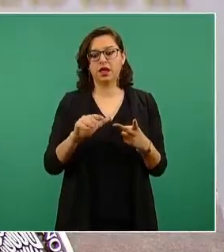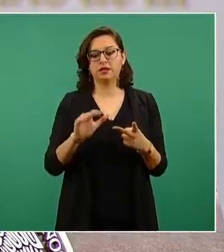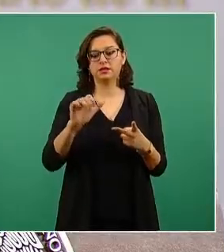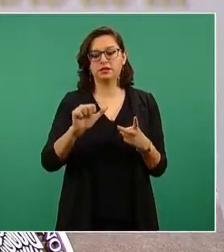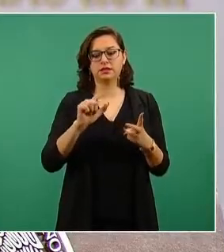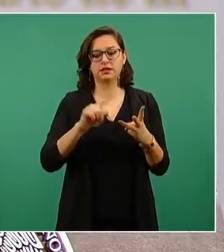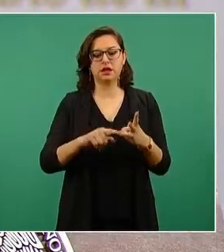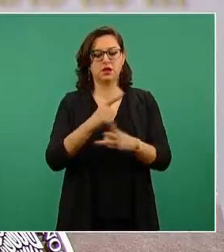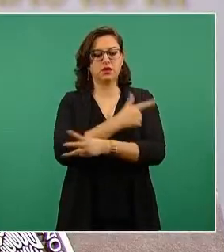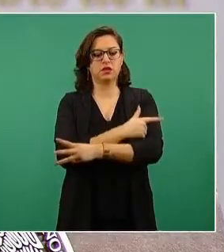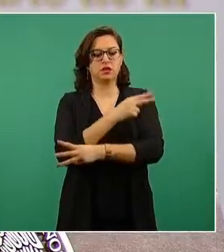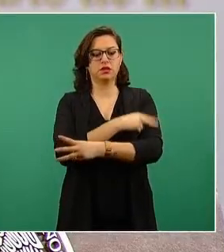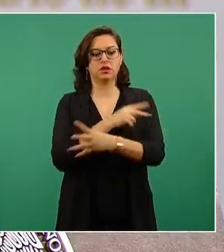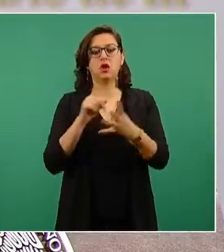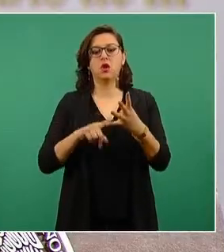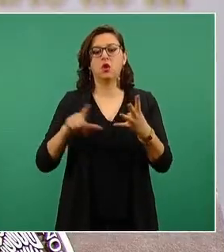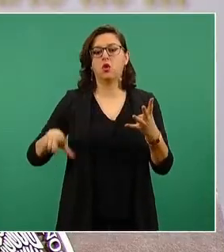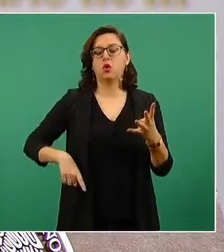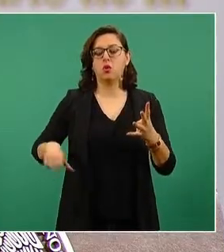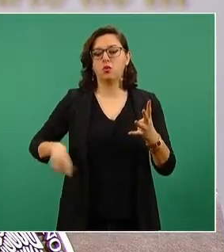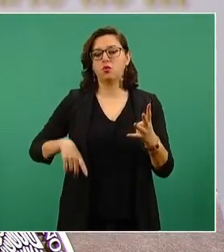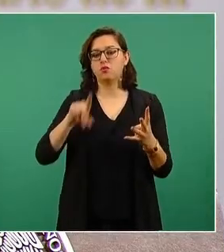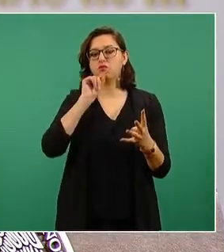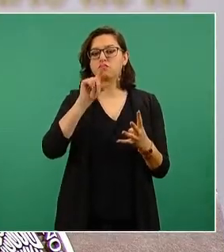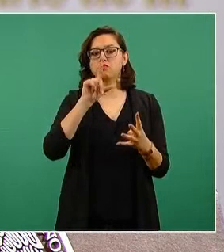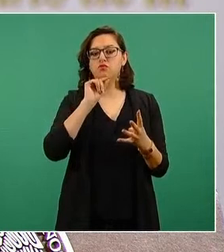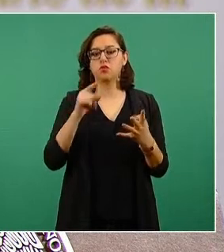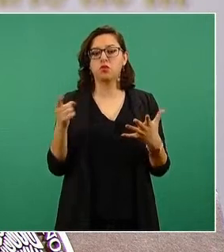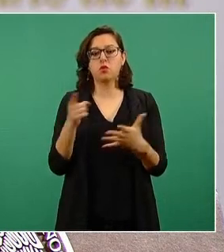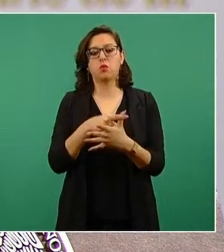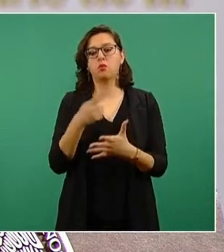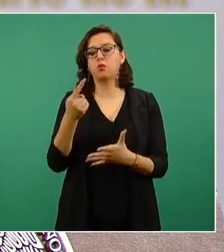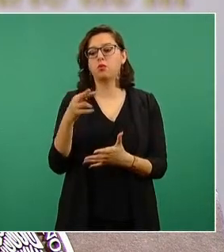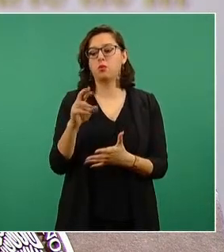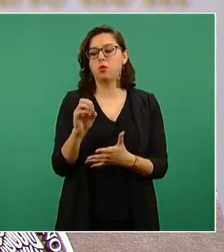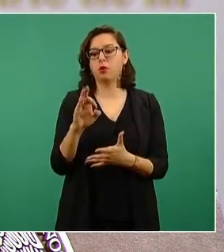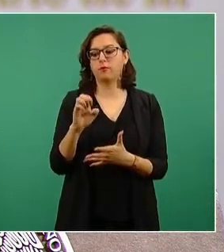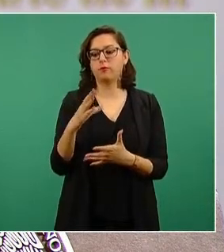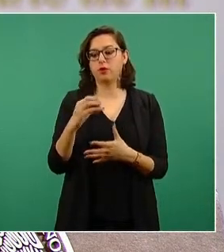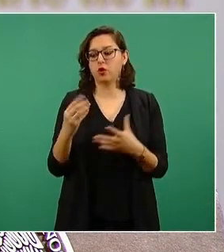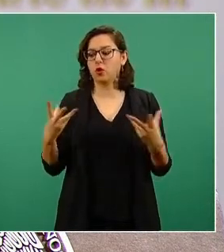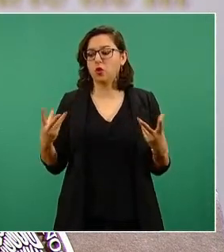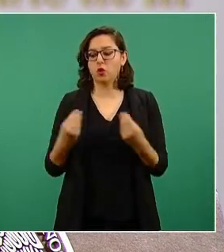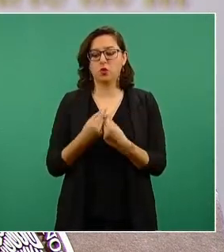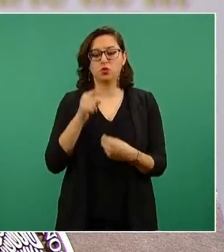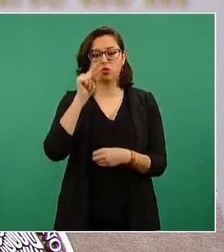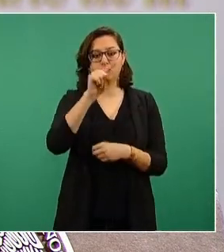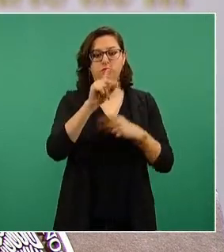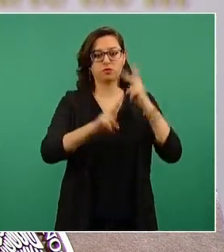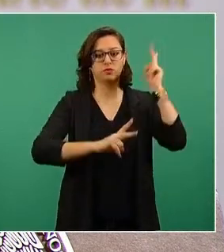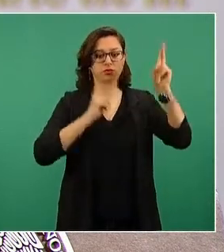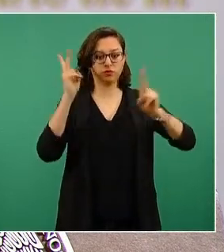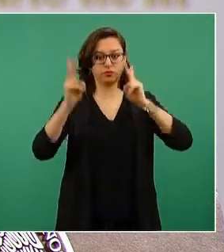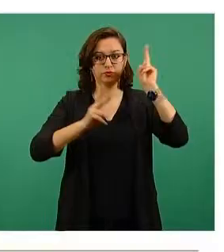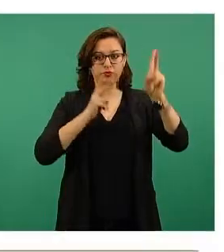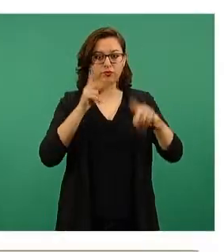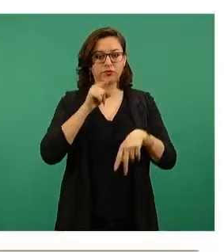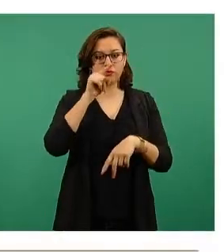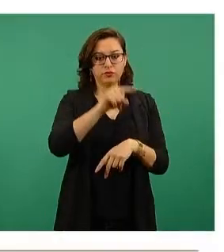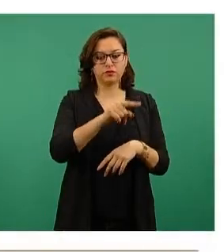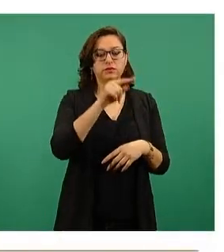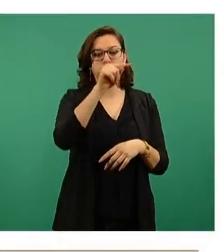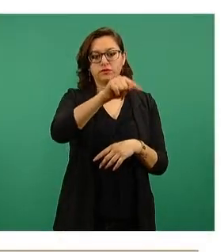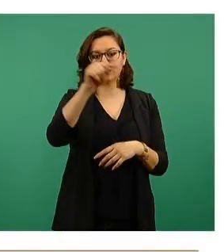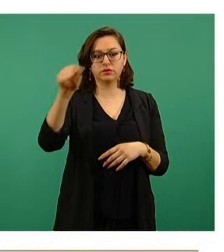de Jalisco, la Profeco implementó un operativo especial en esa entidad, en el que se verificaron gasolineras en los municipios de